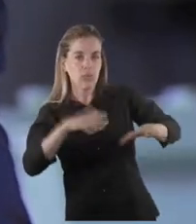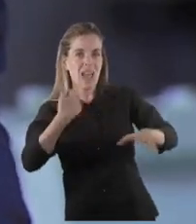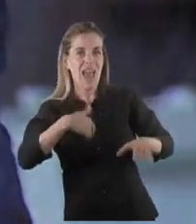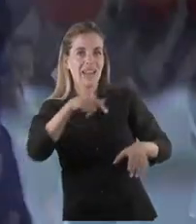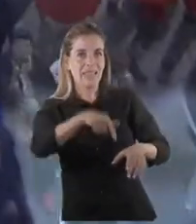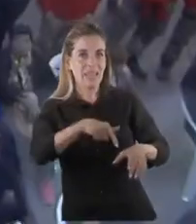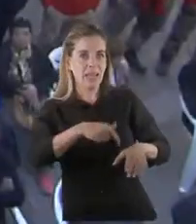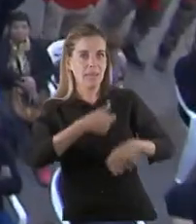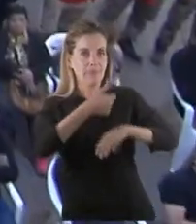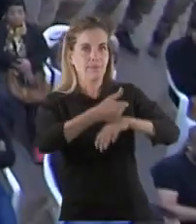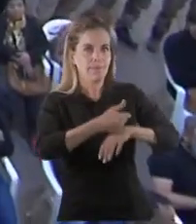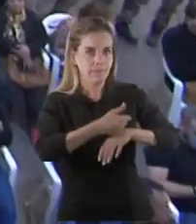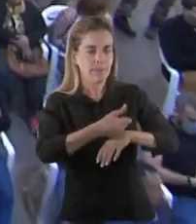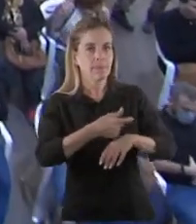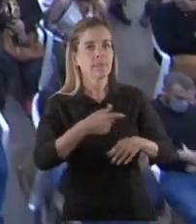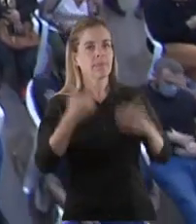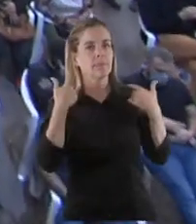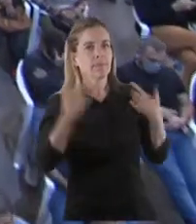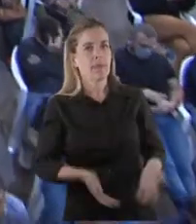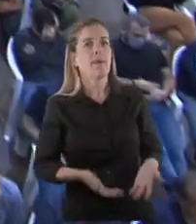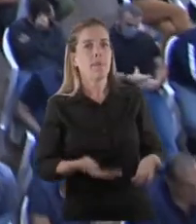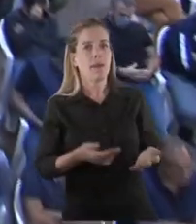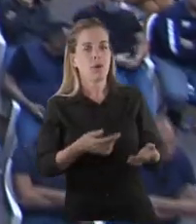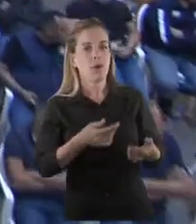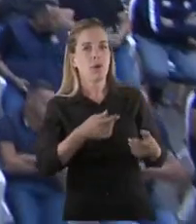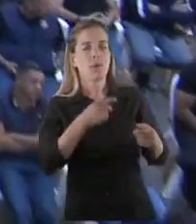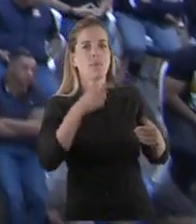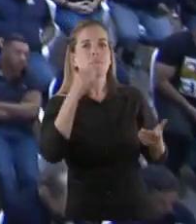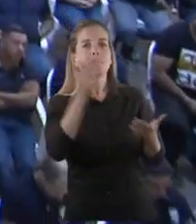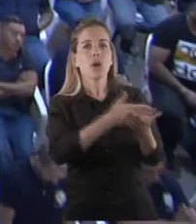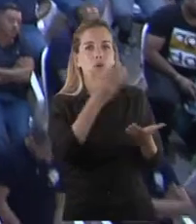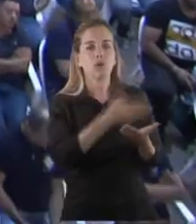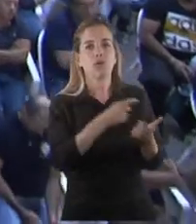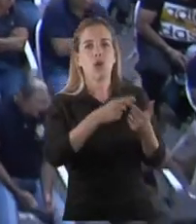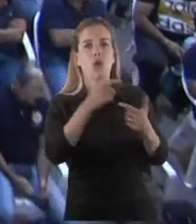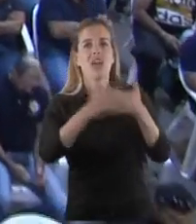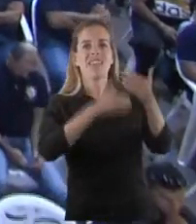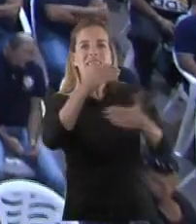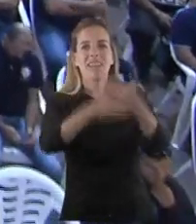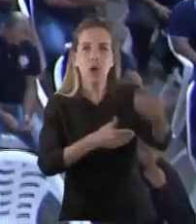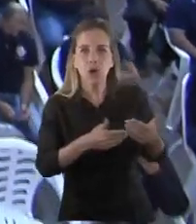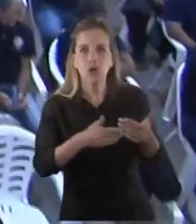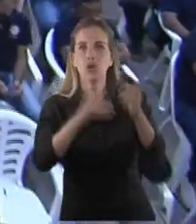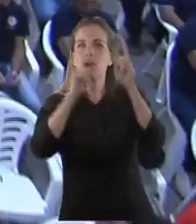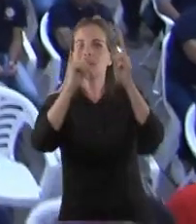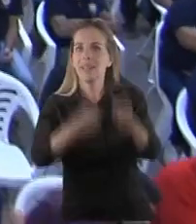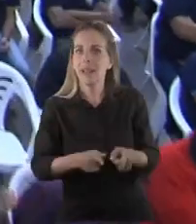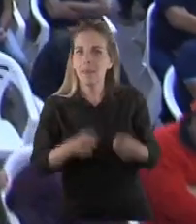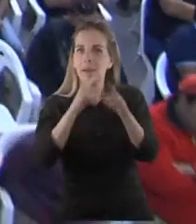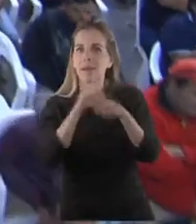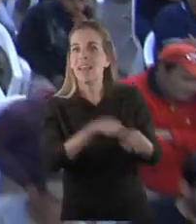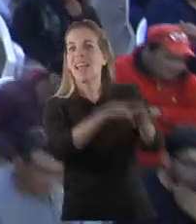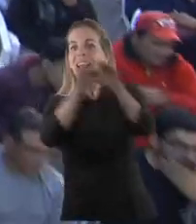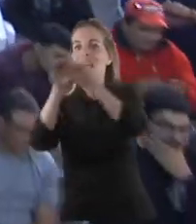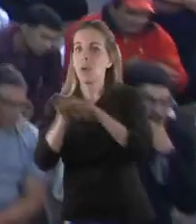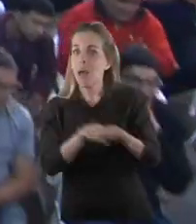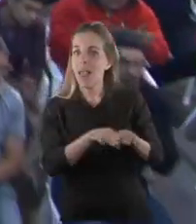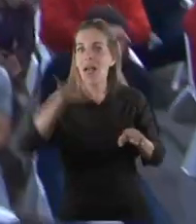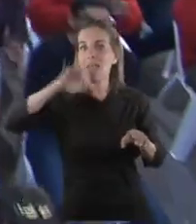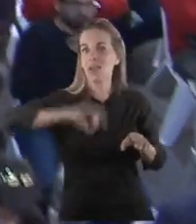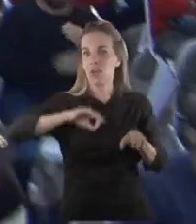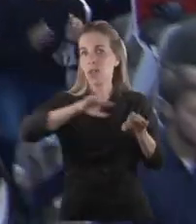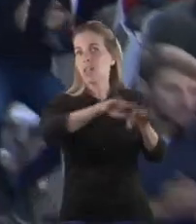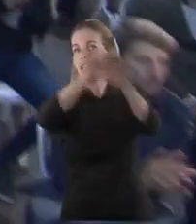en la producción, el desarrollo y en la distribución equitativa del ingreso. Creemos en las tres